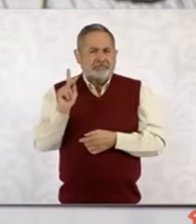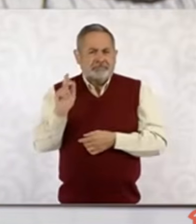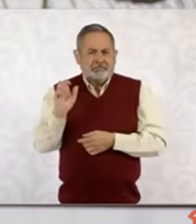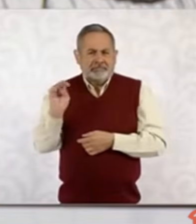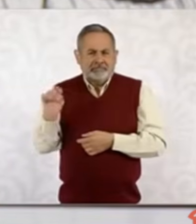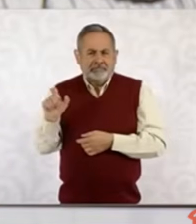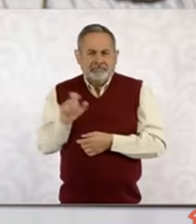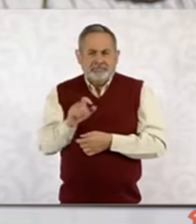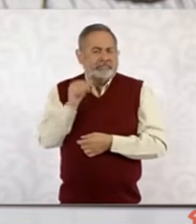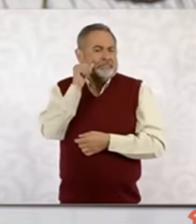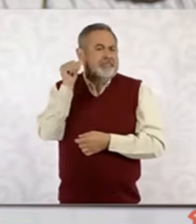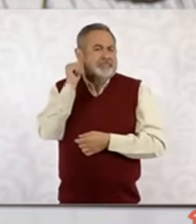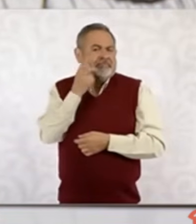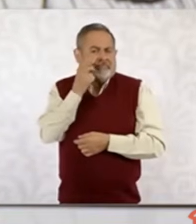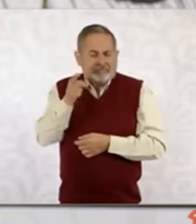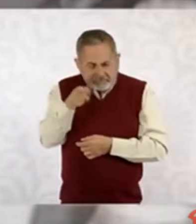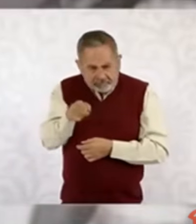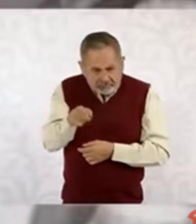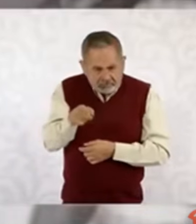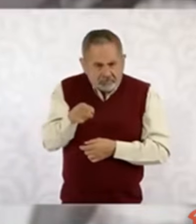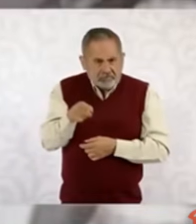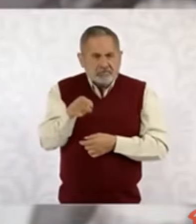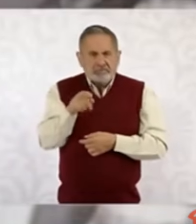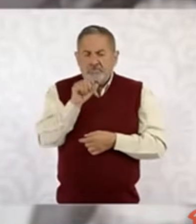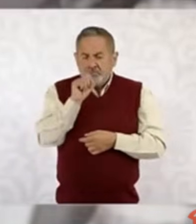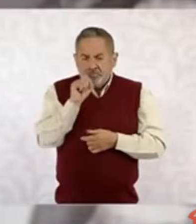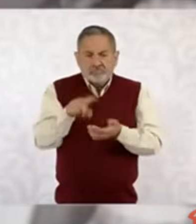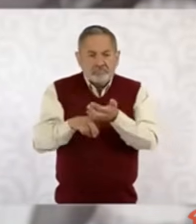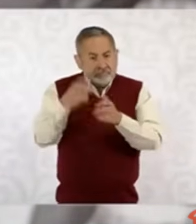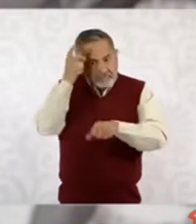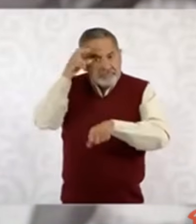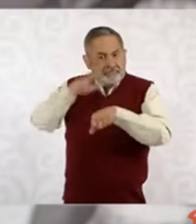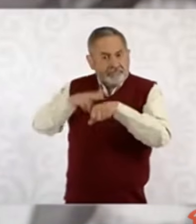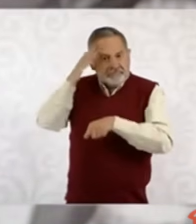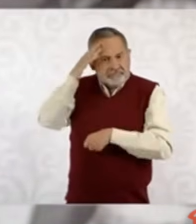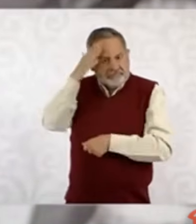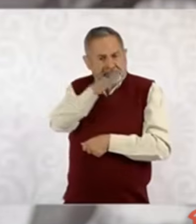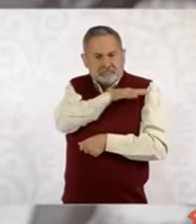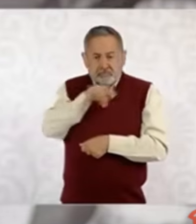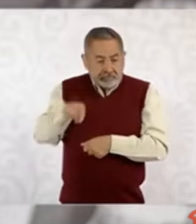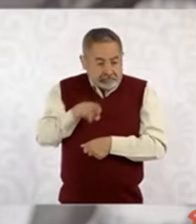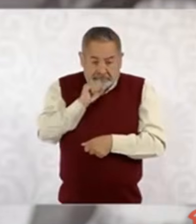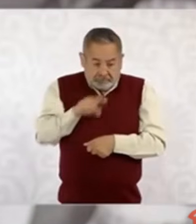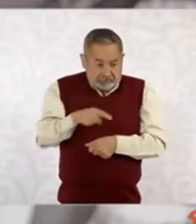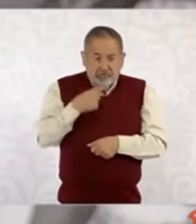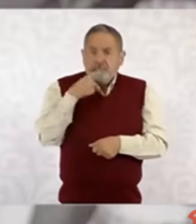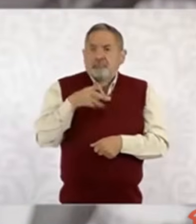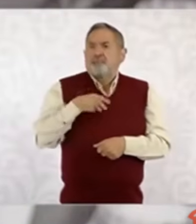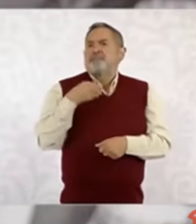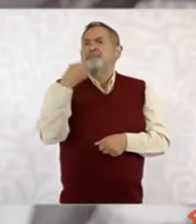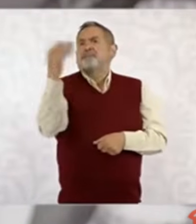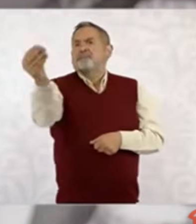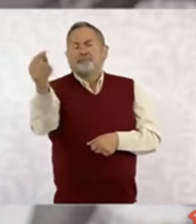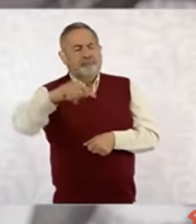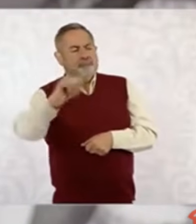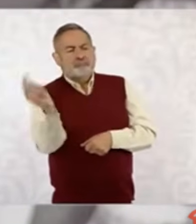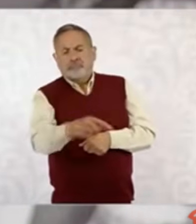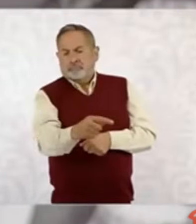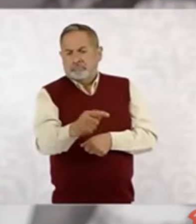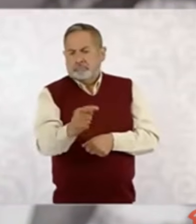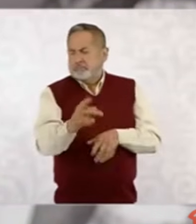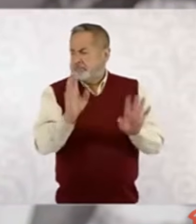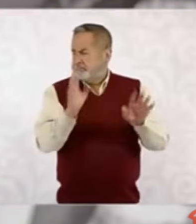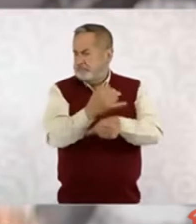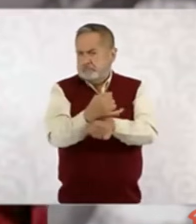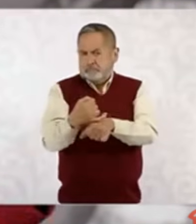dijeron. El propio director general de Pemex presenta la denuncia. Dice que se investigue a ver si es cierto